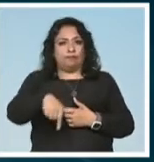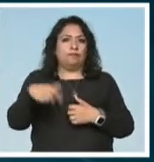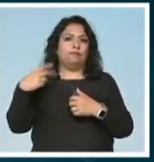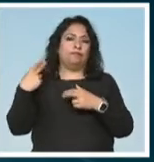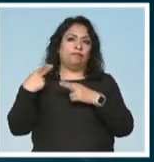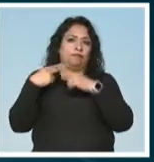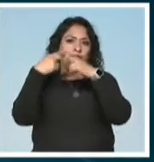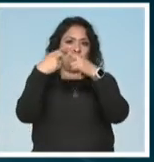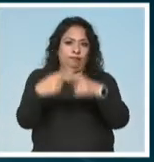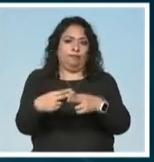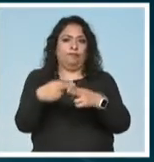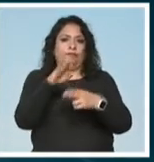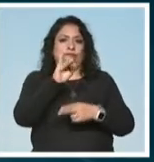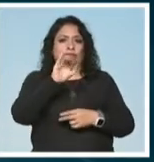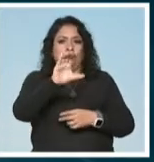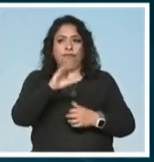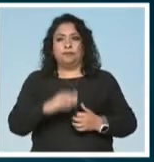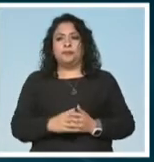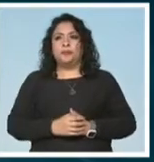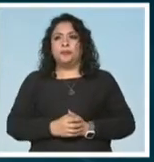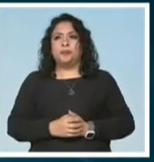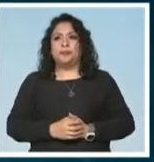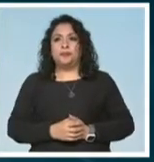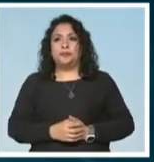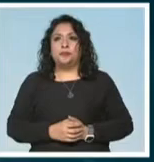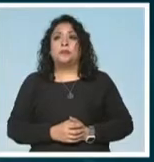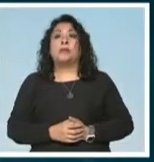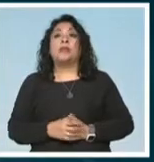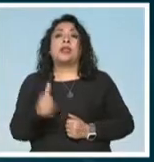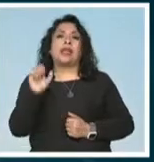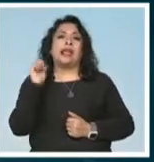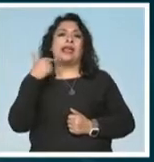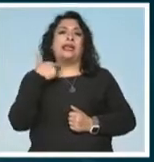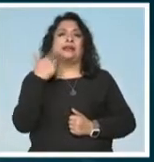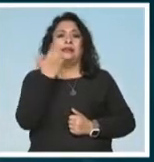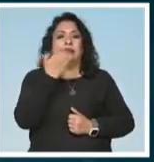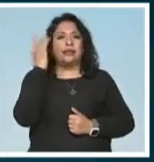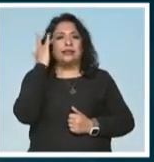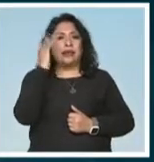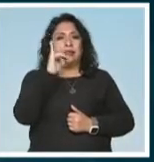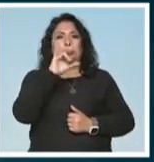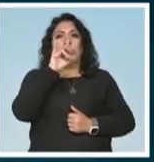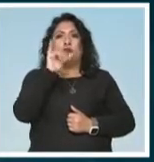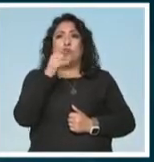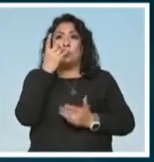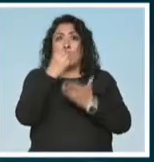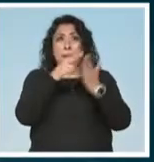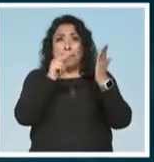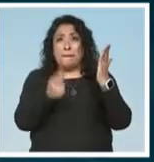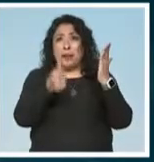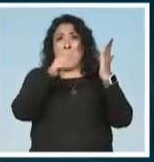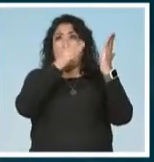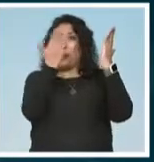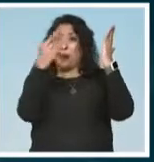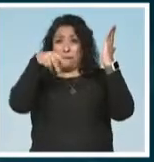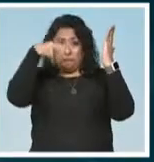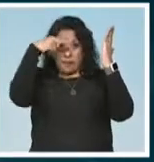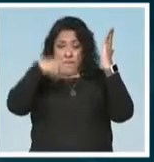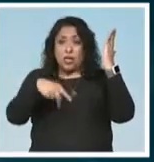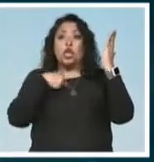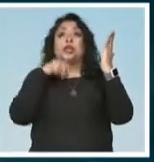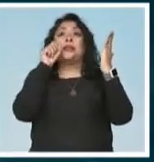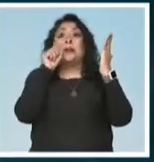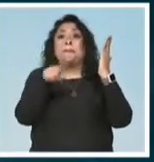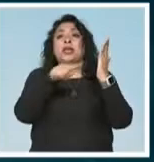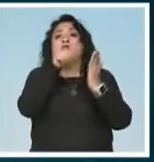edición del Cervantino. En el antiguo Colegio de San Ildefonso no solo se pintó el primer mural en México, también